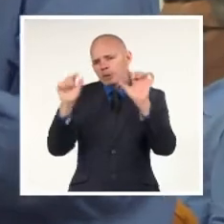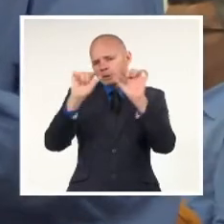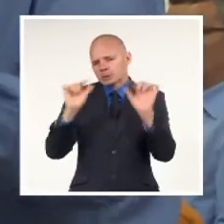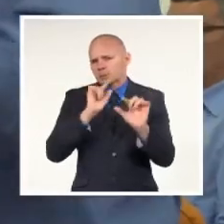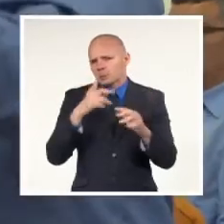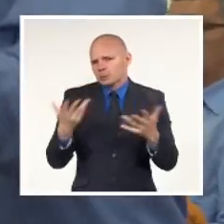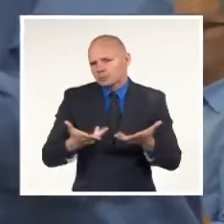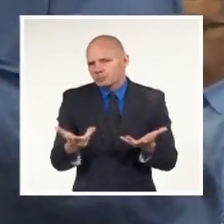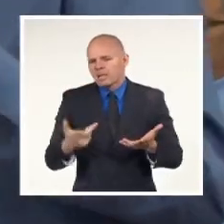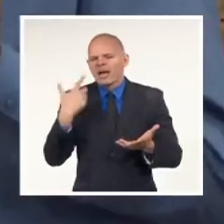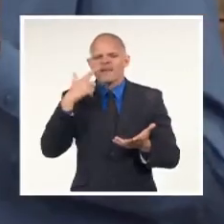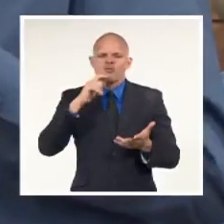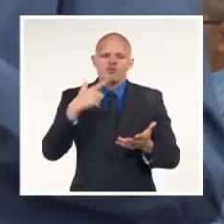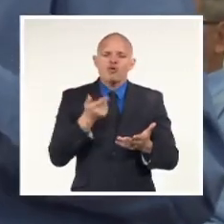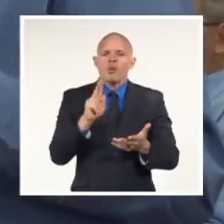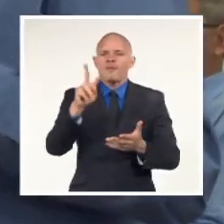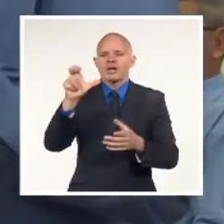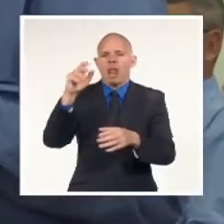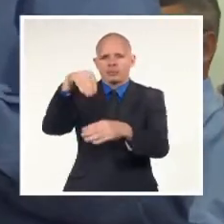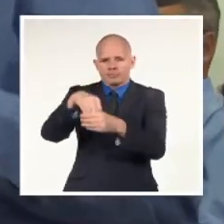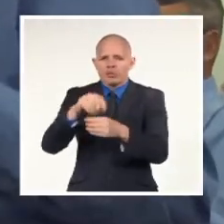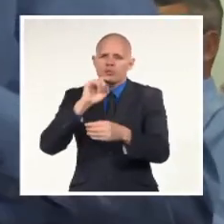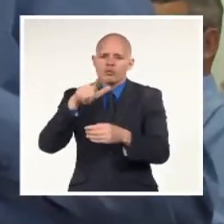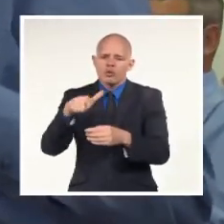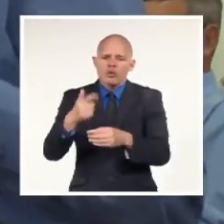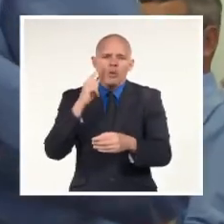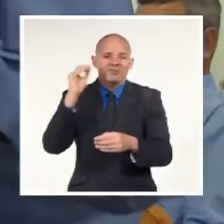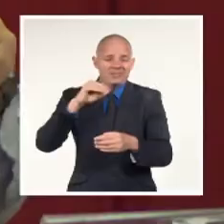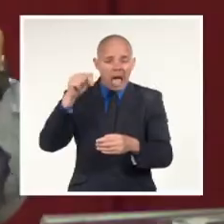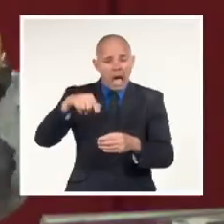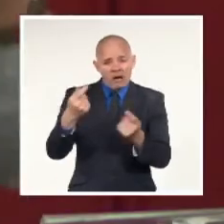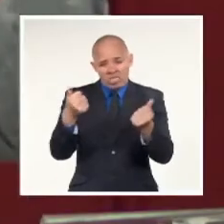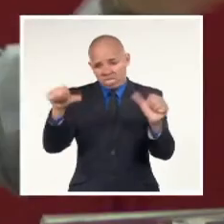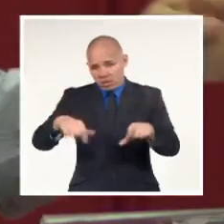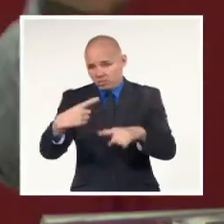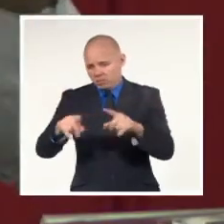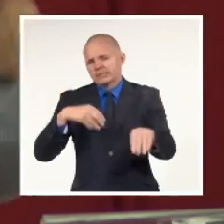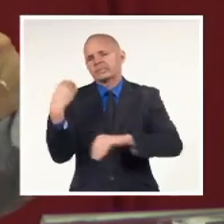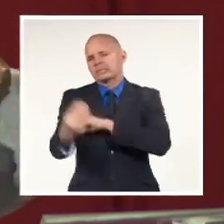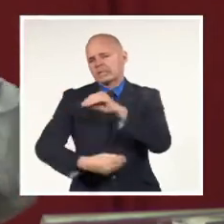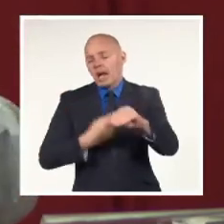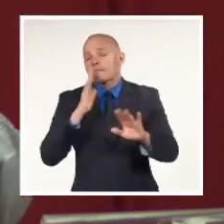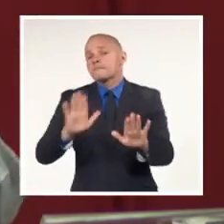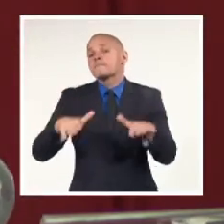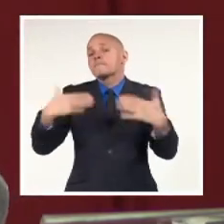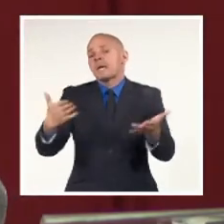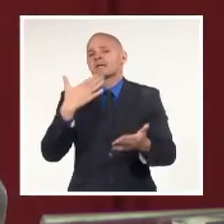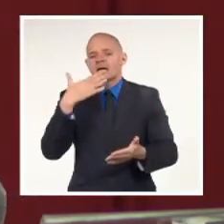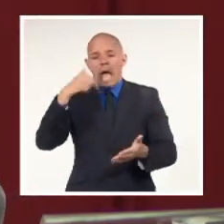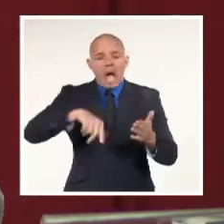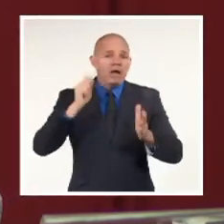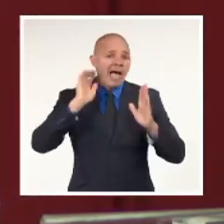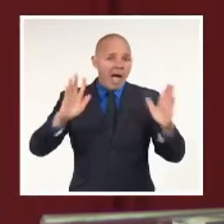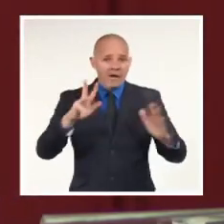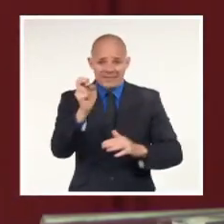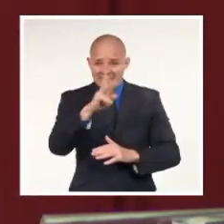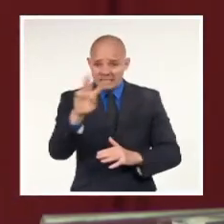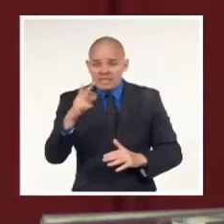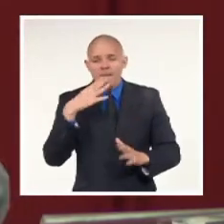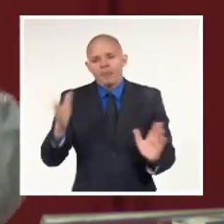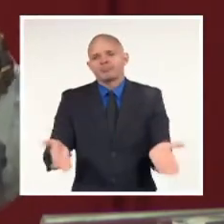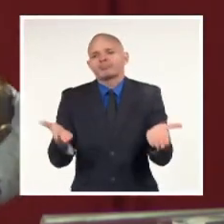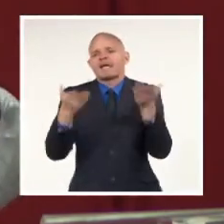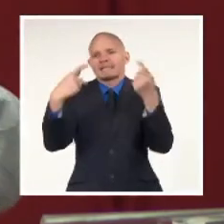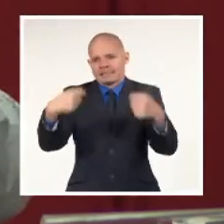en las acciones de la provincia para transformar el complejo escenario actual y que el 2023 implique desarrollo para todas las esferas.